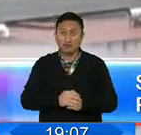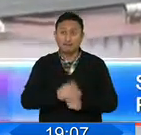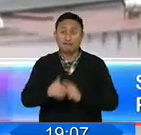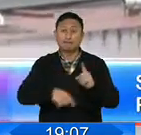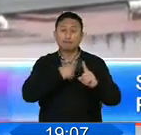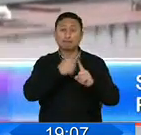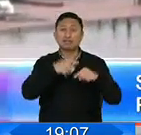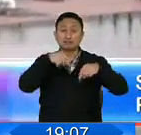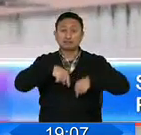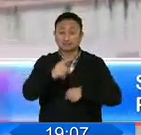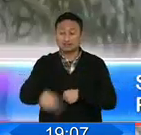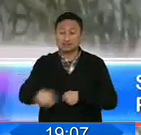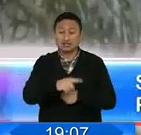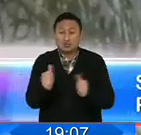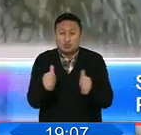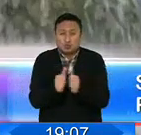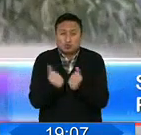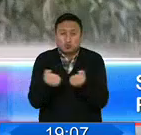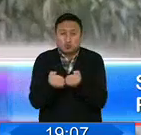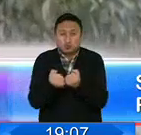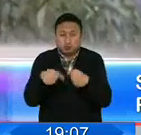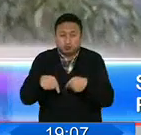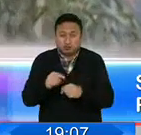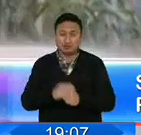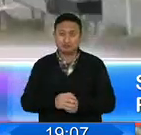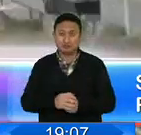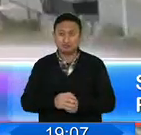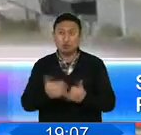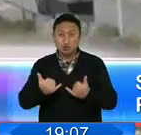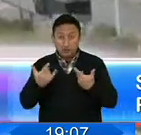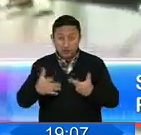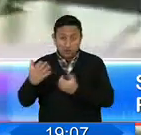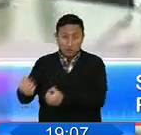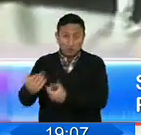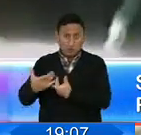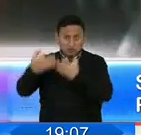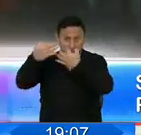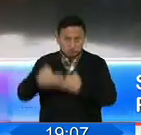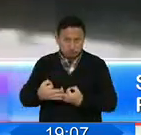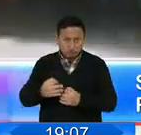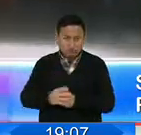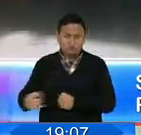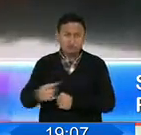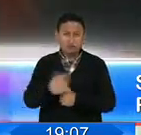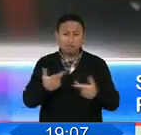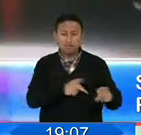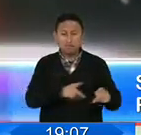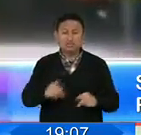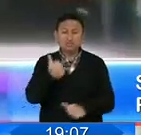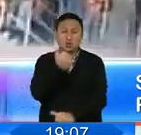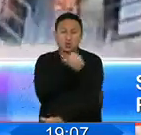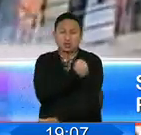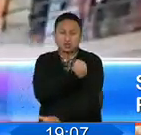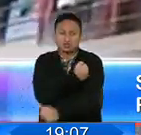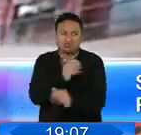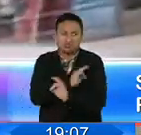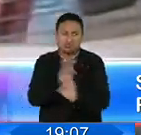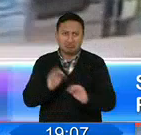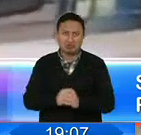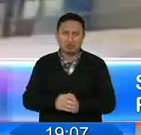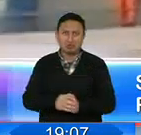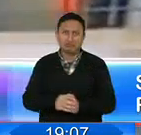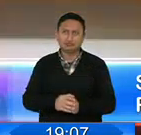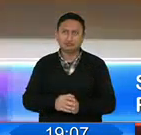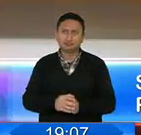de hacinamiento y condiciones precarias, aún no se tiene información oficial sobre el plan de vacunación para sectores